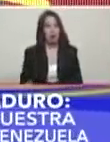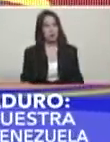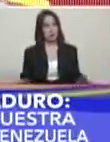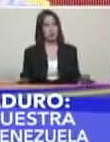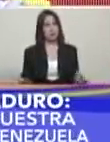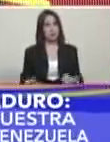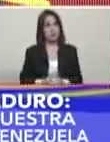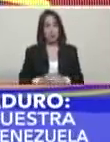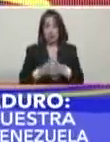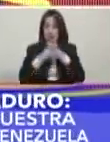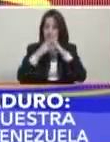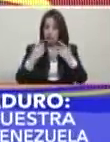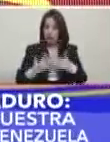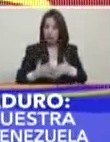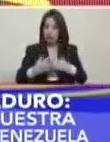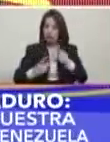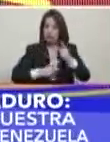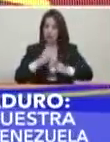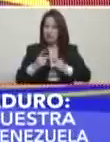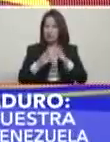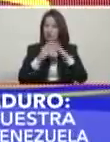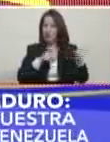el aparato industrial de Venezuela, todo.